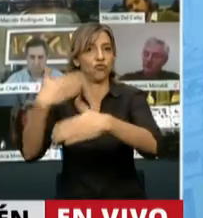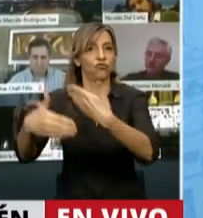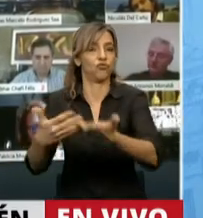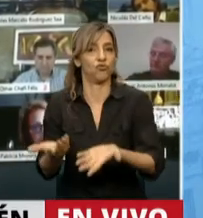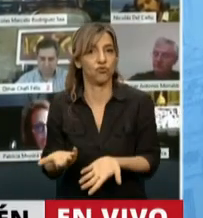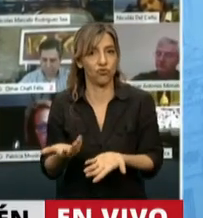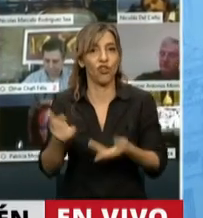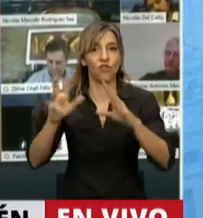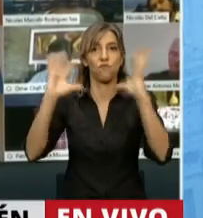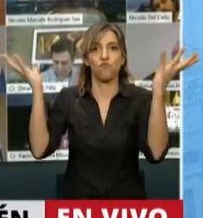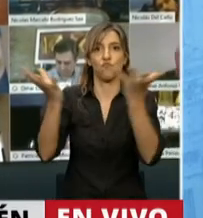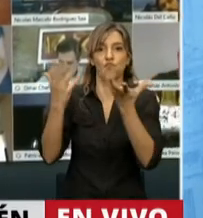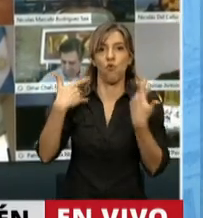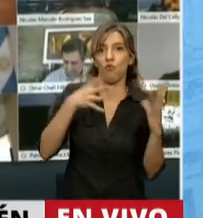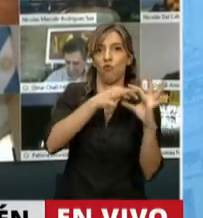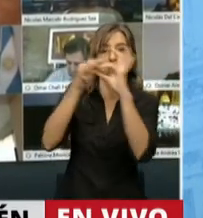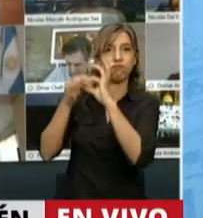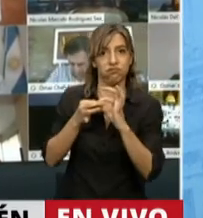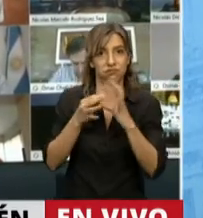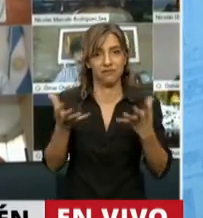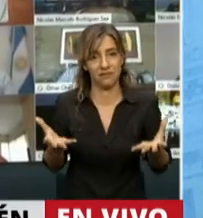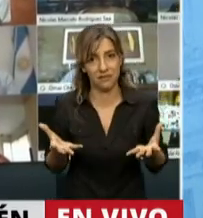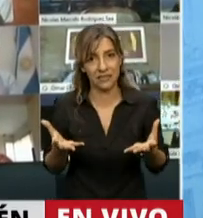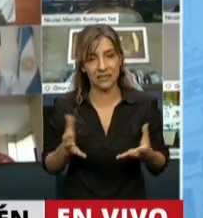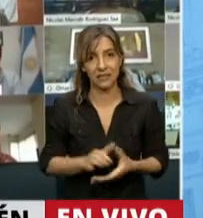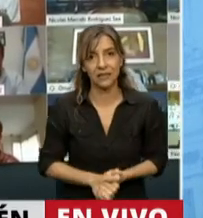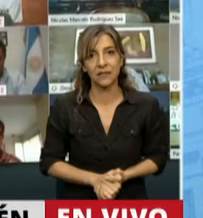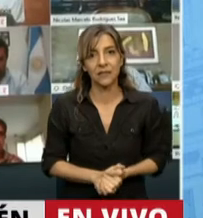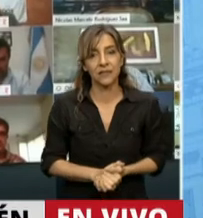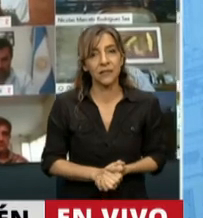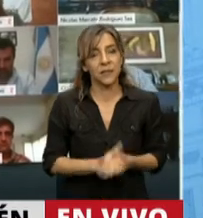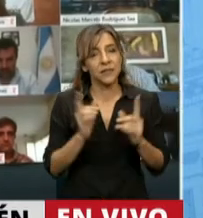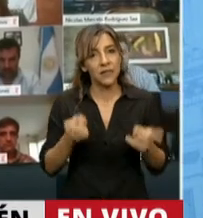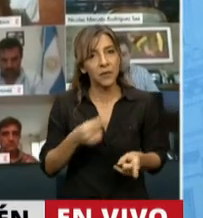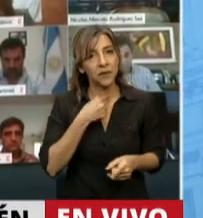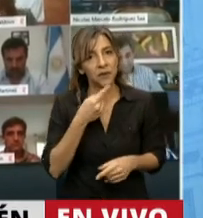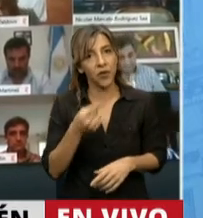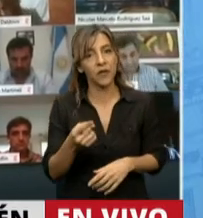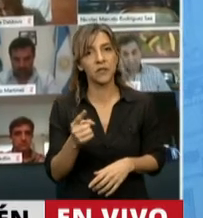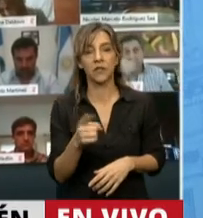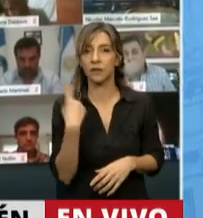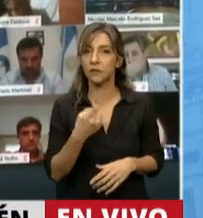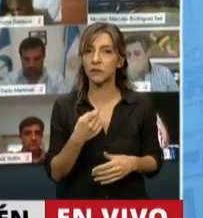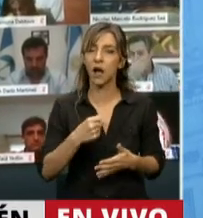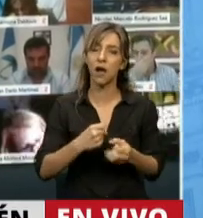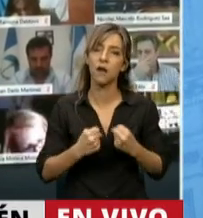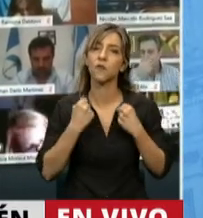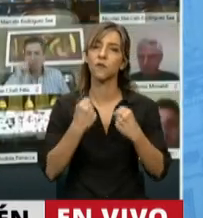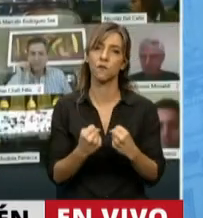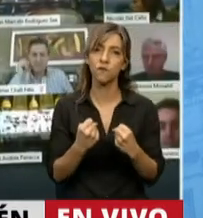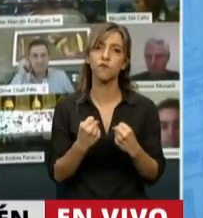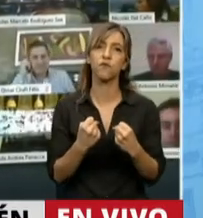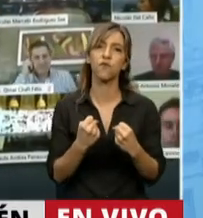debo decir, señor presidente, que tanto sufrimiento, tanto esfuerzo de la